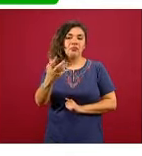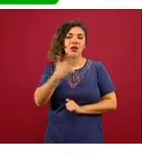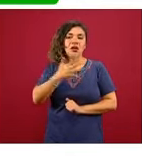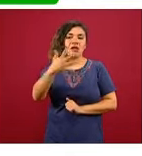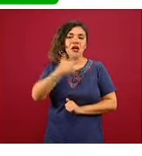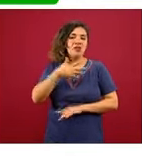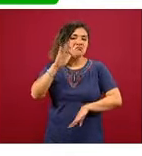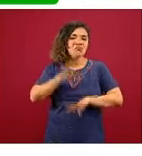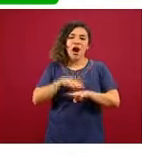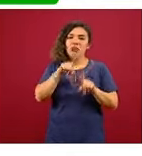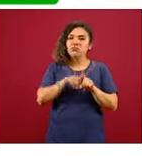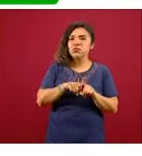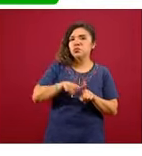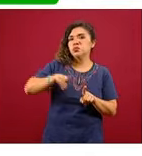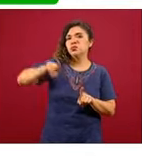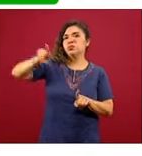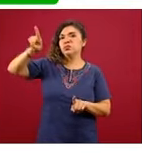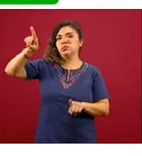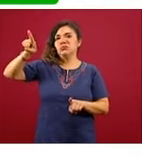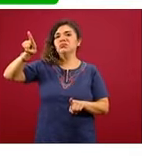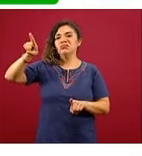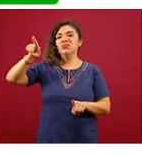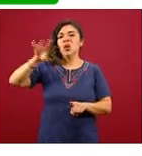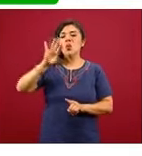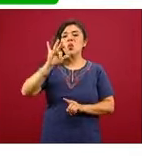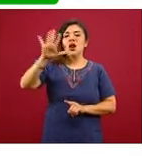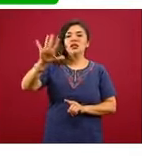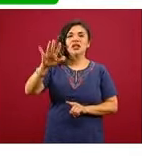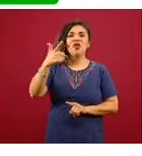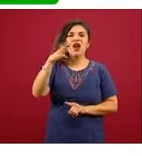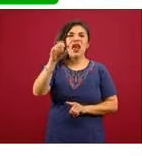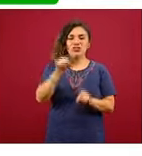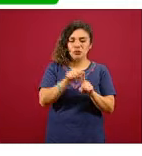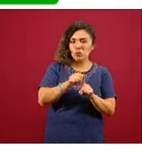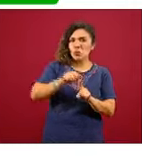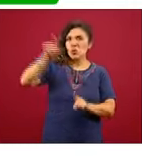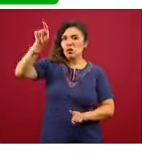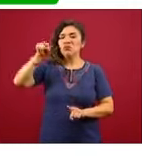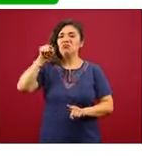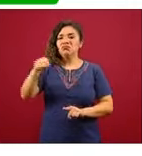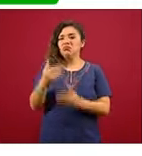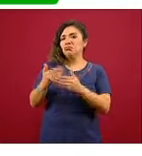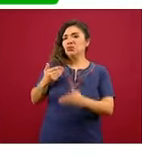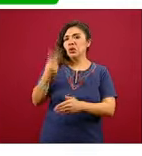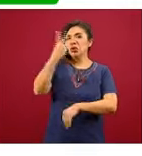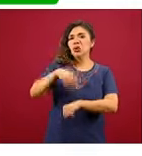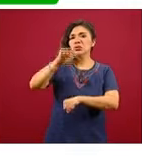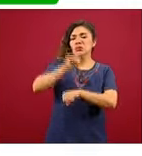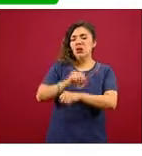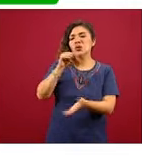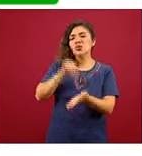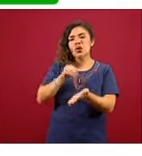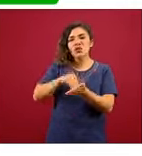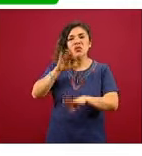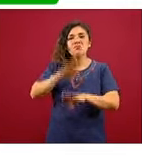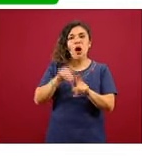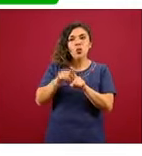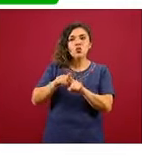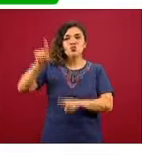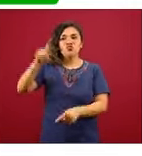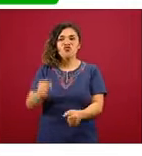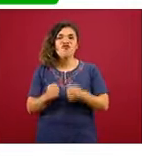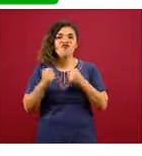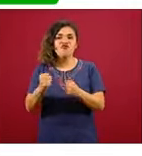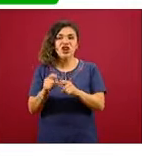una tendencia en diagonal, en 45 grados, que inclusive en las últimas 2 semanas se hace todavía un poco más aguda hacia